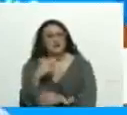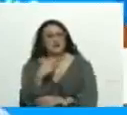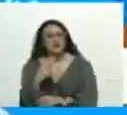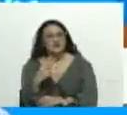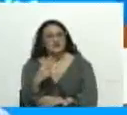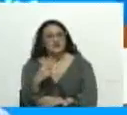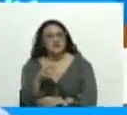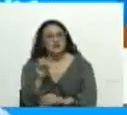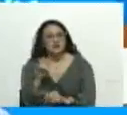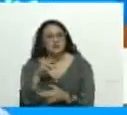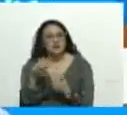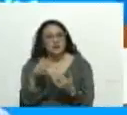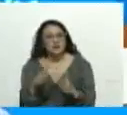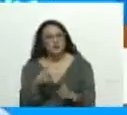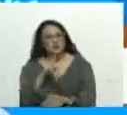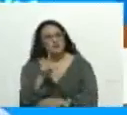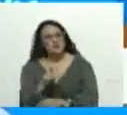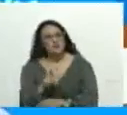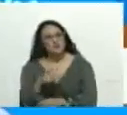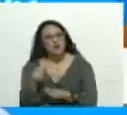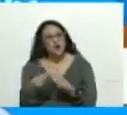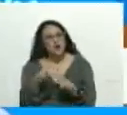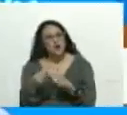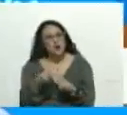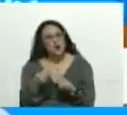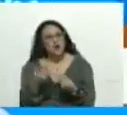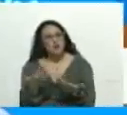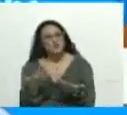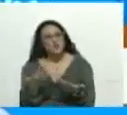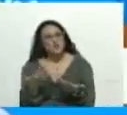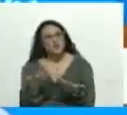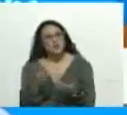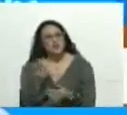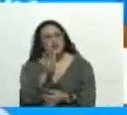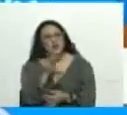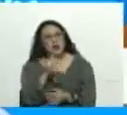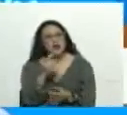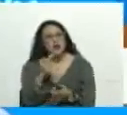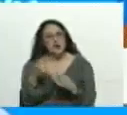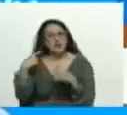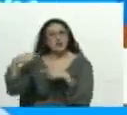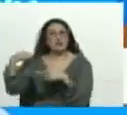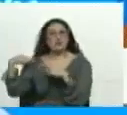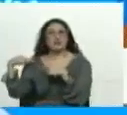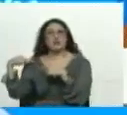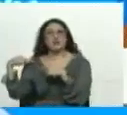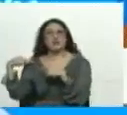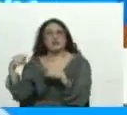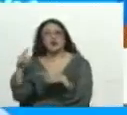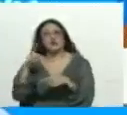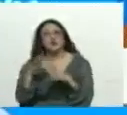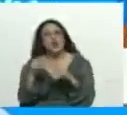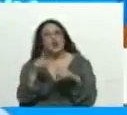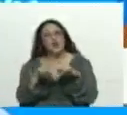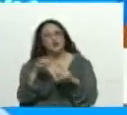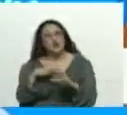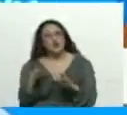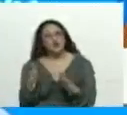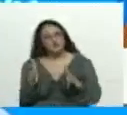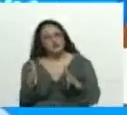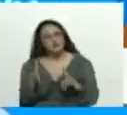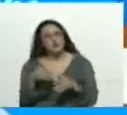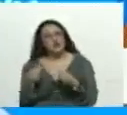de esta Revolución se preguntaba cómo le hacemos para que no haya retroceso en todo lo que hemos conquistado